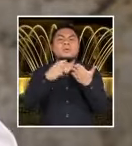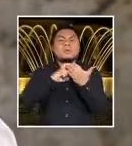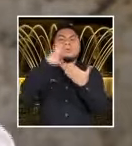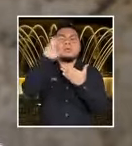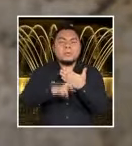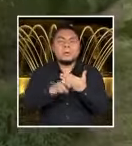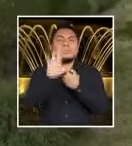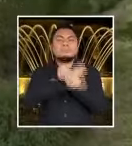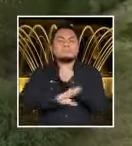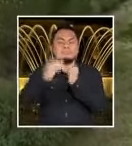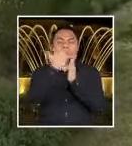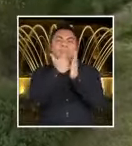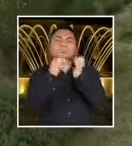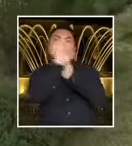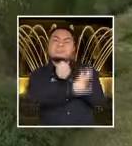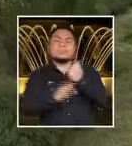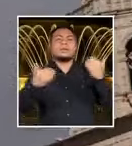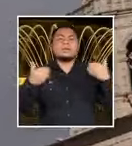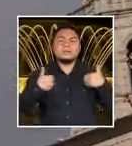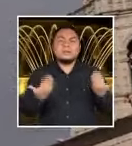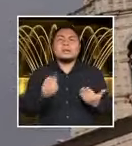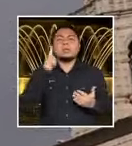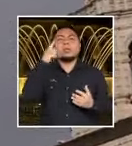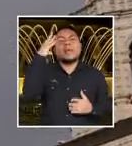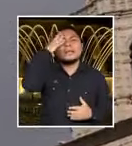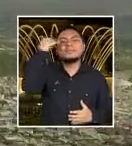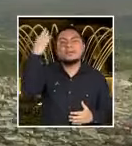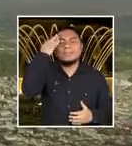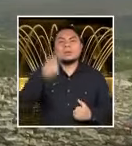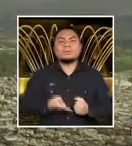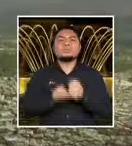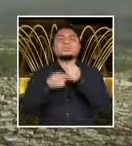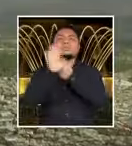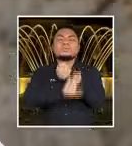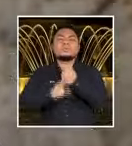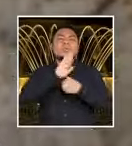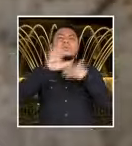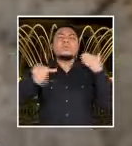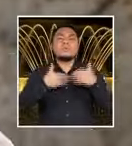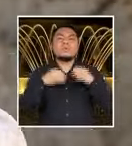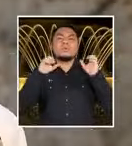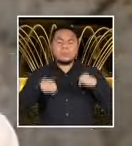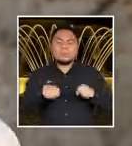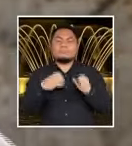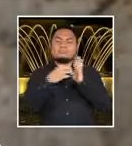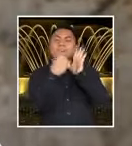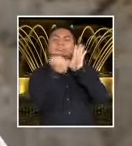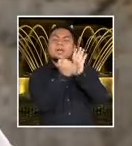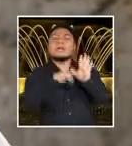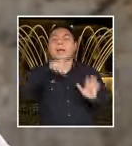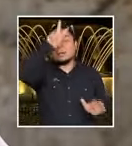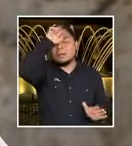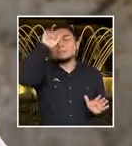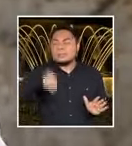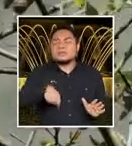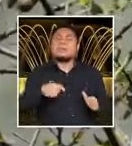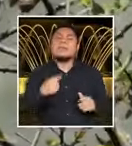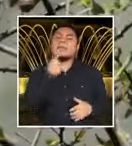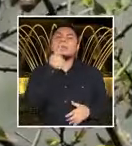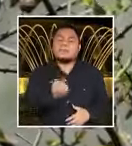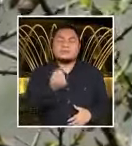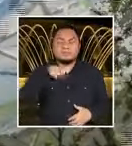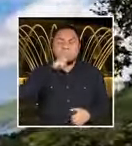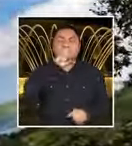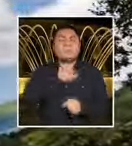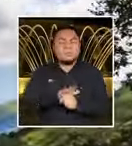de bioseguridad, para que tengas una experiencia segura. Y con todo el pueblo de Cajamarca y con el Perú, reafirmamos